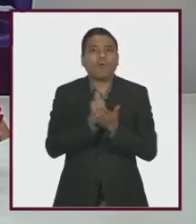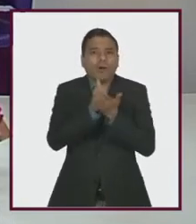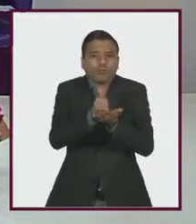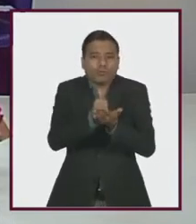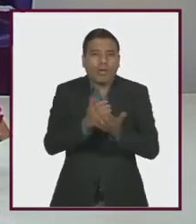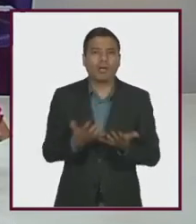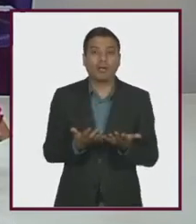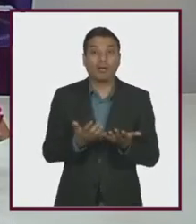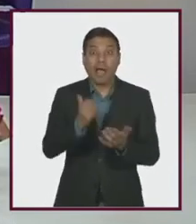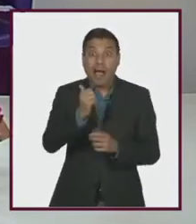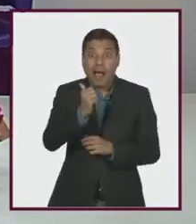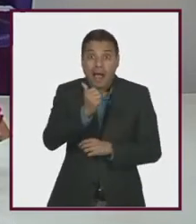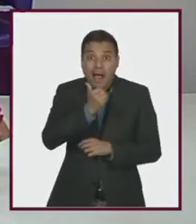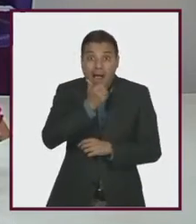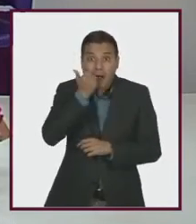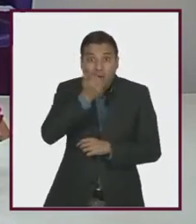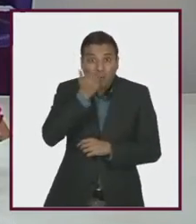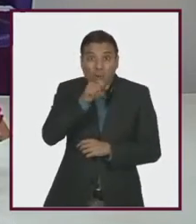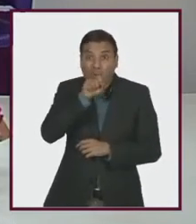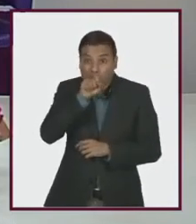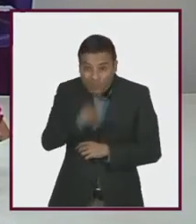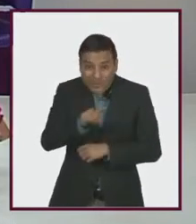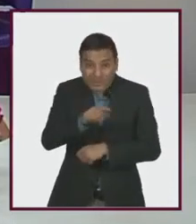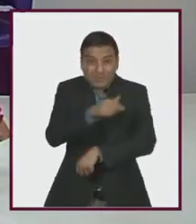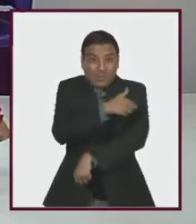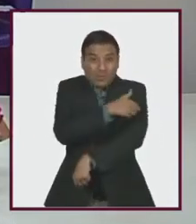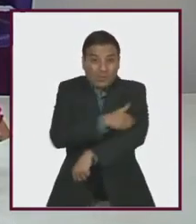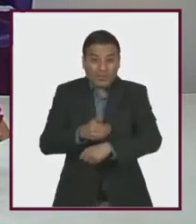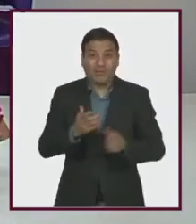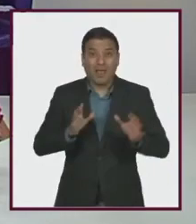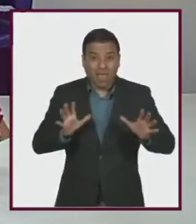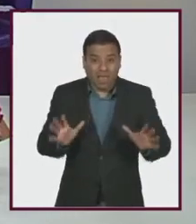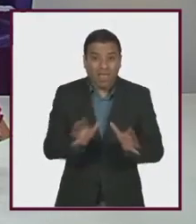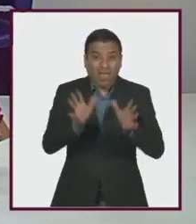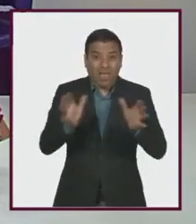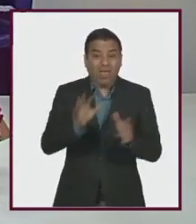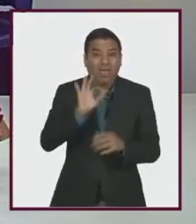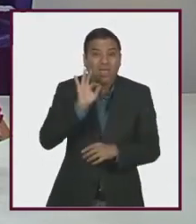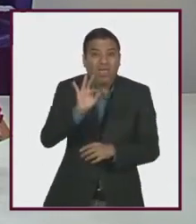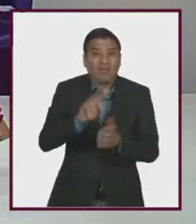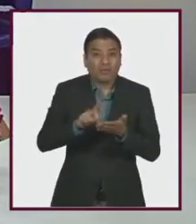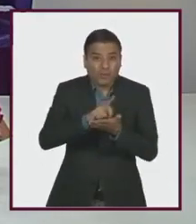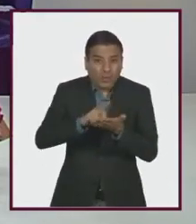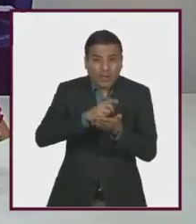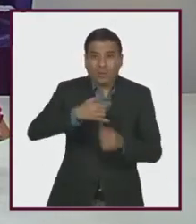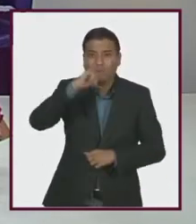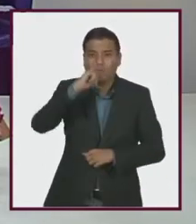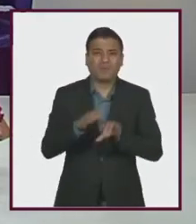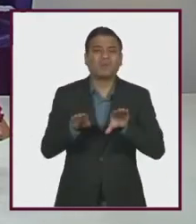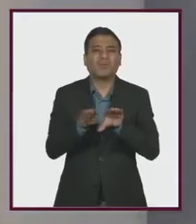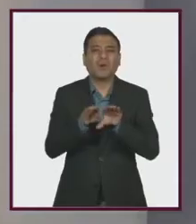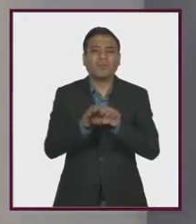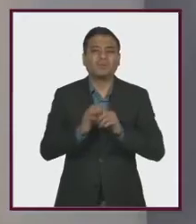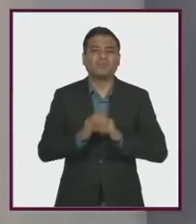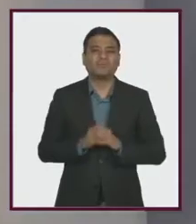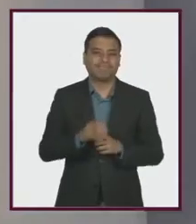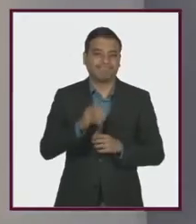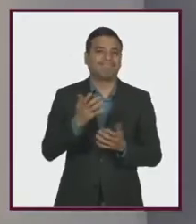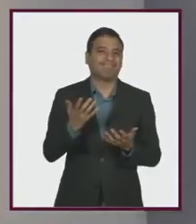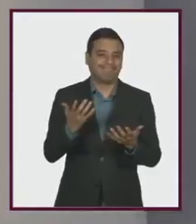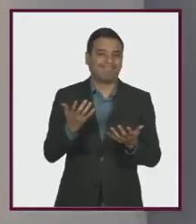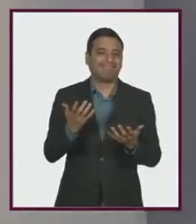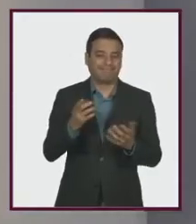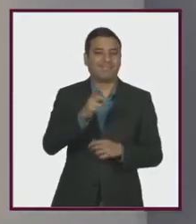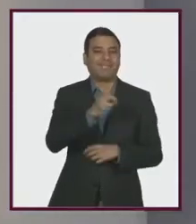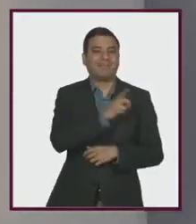quienes incentivan y facilitan el consumo de sustancias a los menores? Bueno, acá habría que identificar, ¿no? Porque justo es lo que